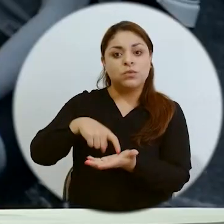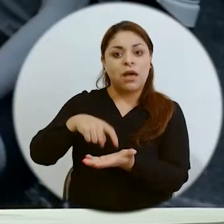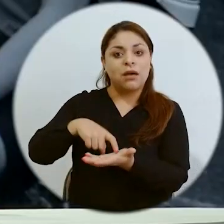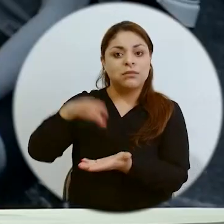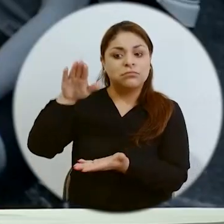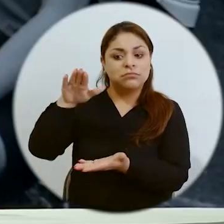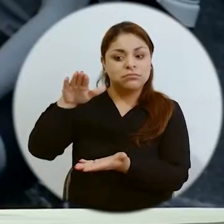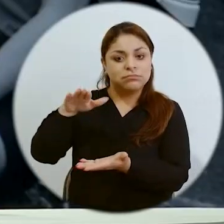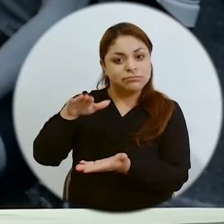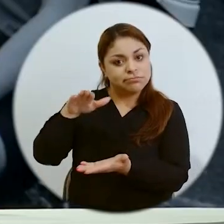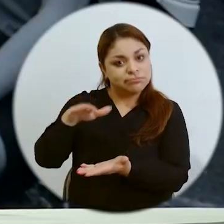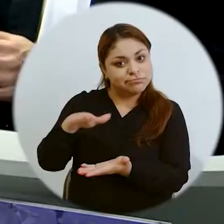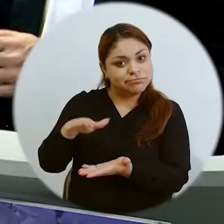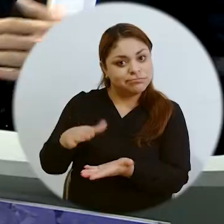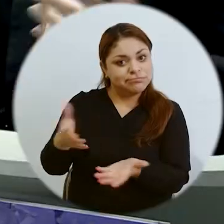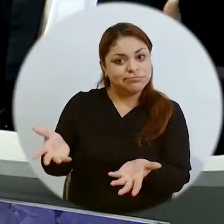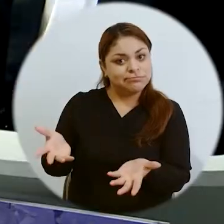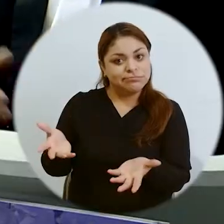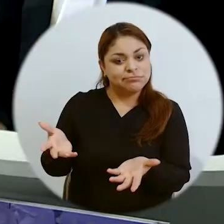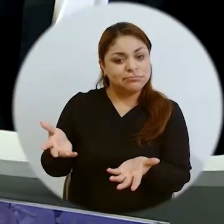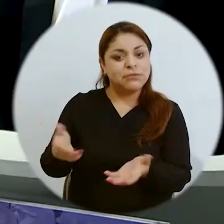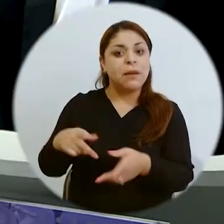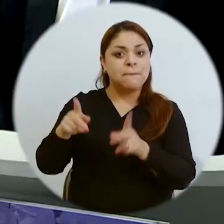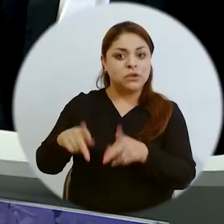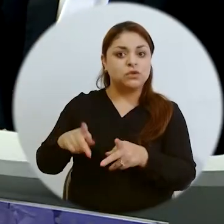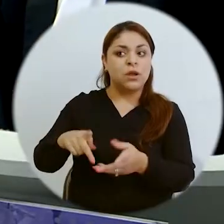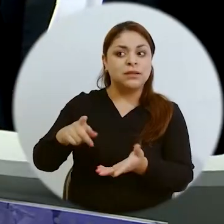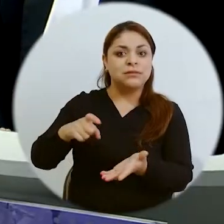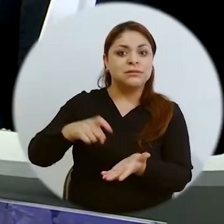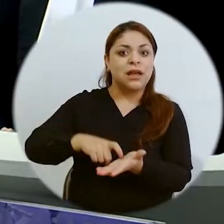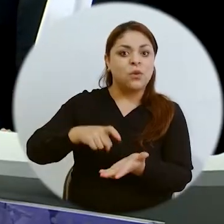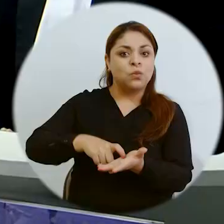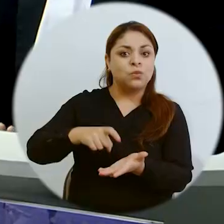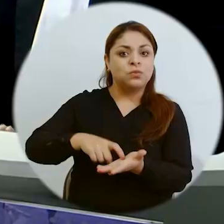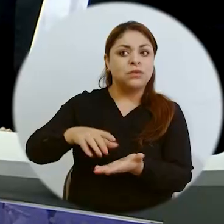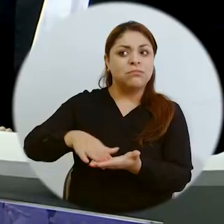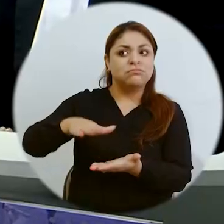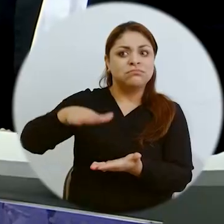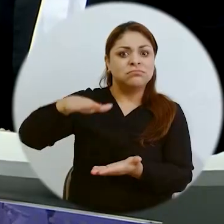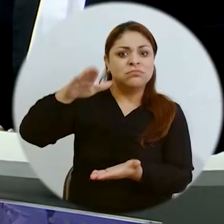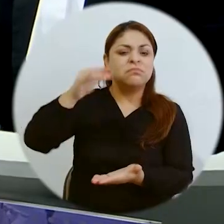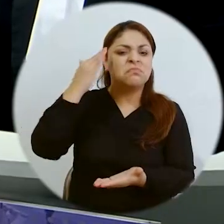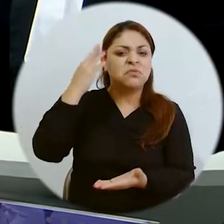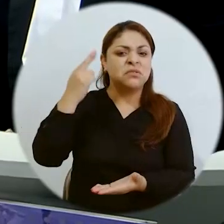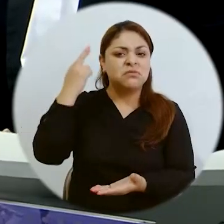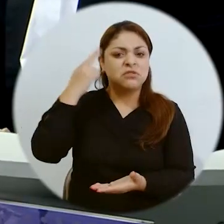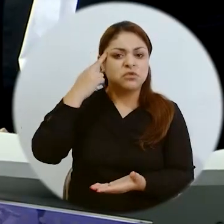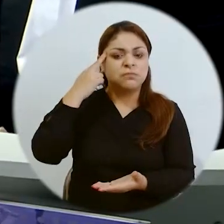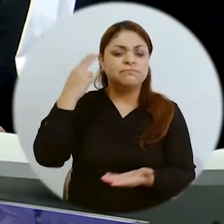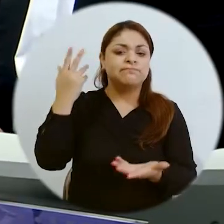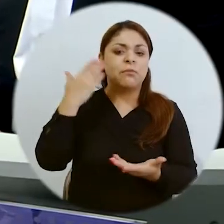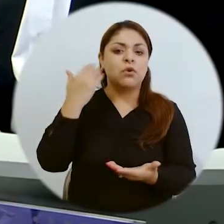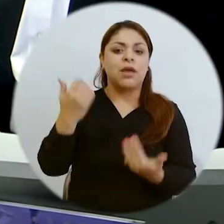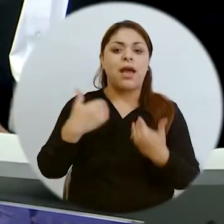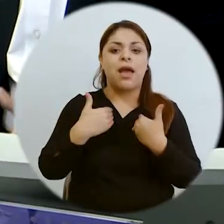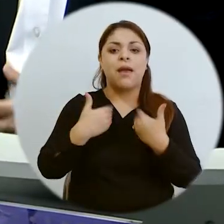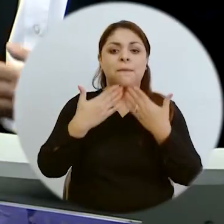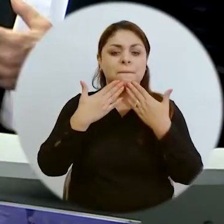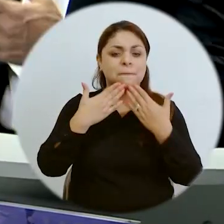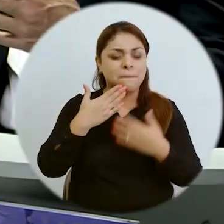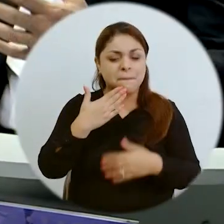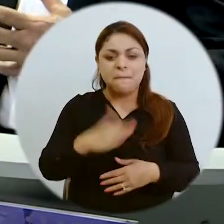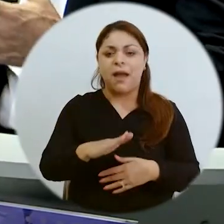deuda diciendo meramente que la gente está muy endeudada, sino ¿por qué está muy endeudada? Porque hay una